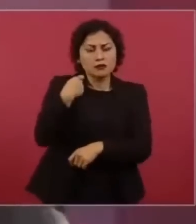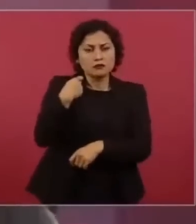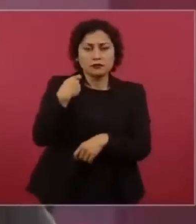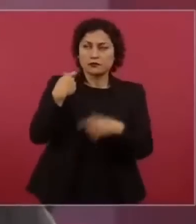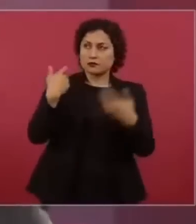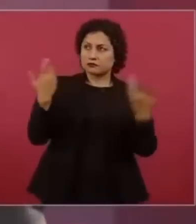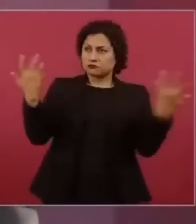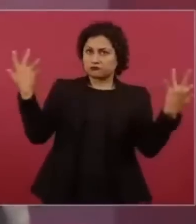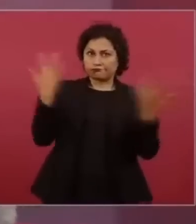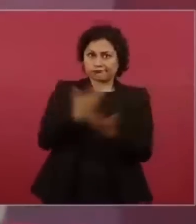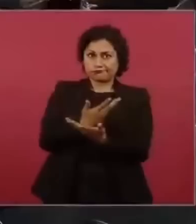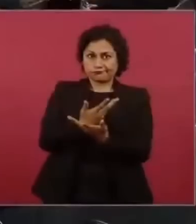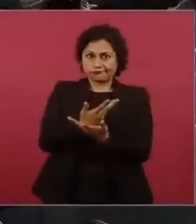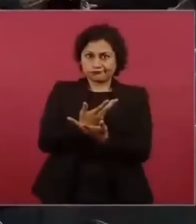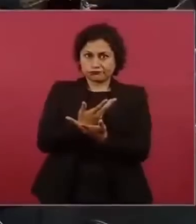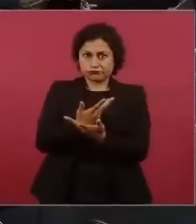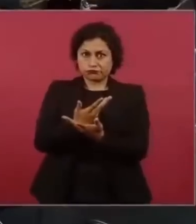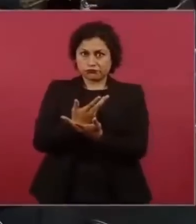sino que